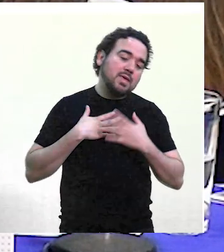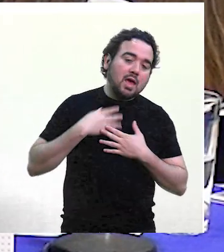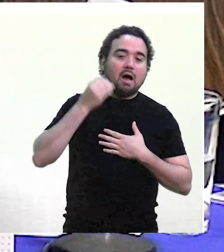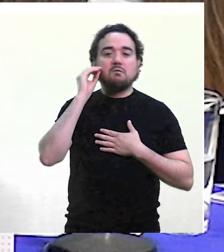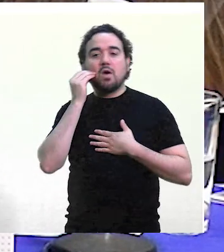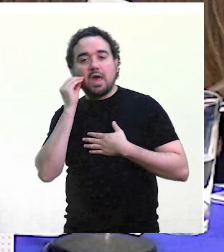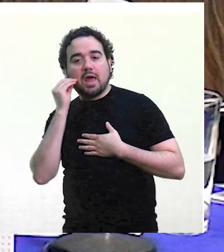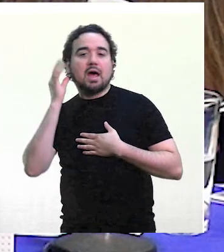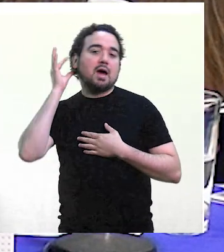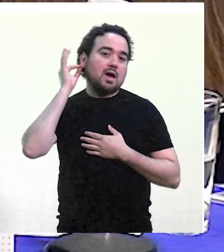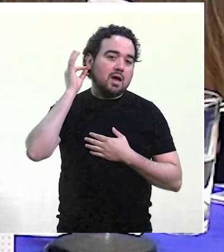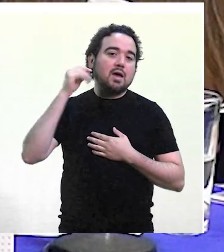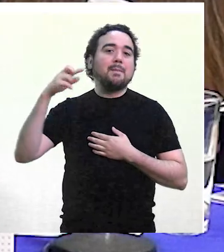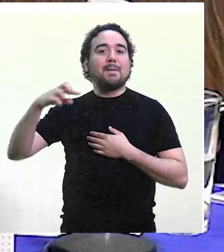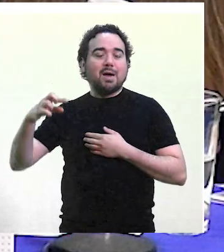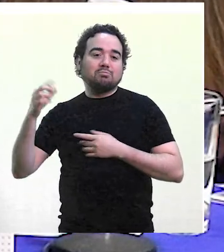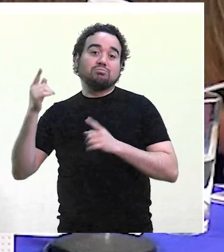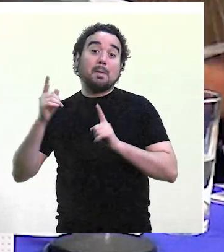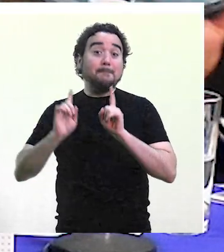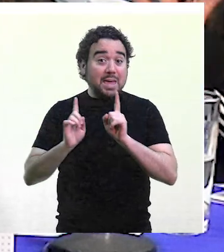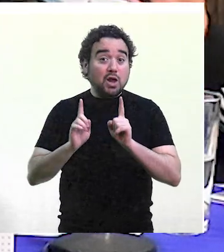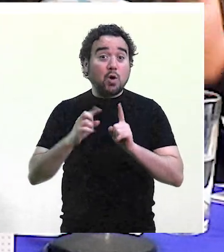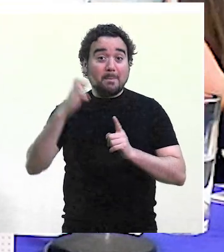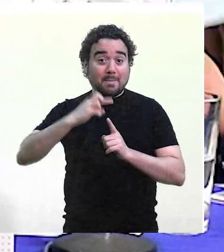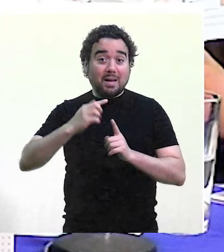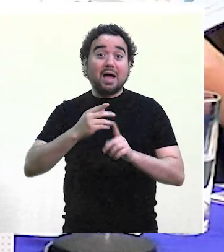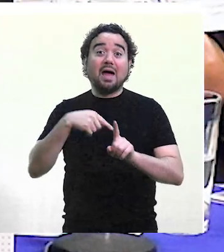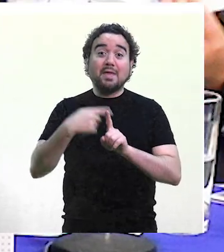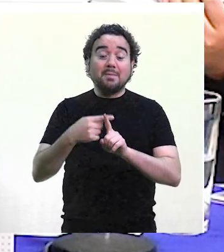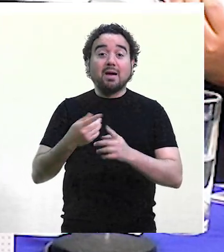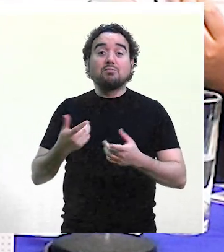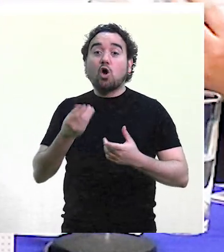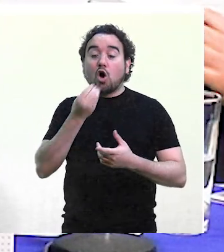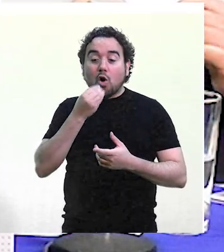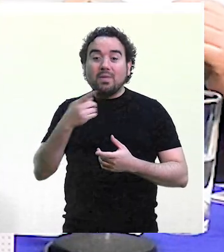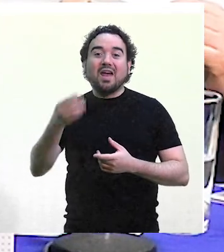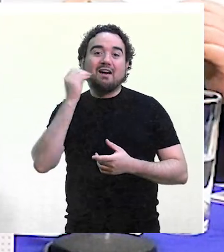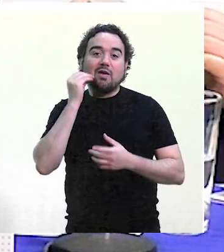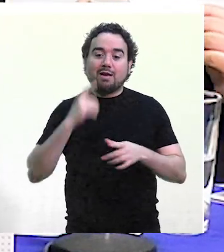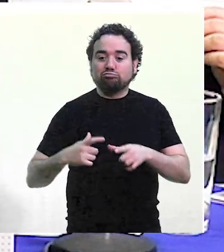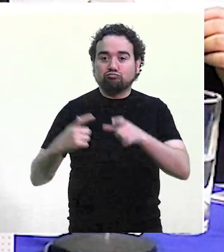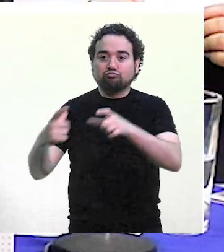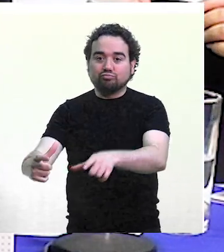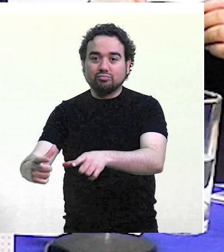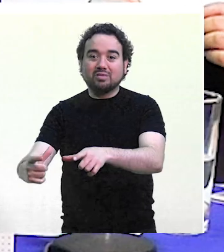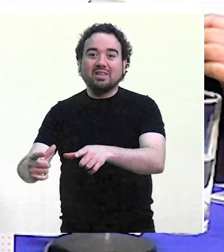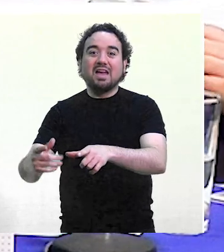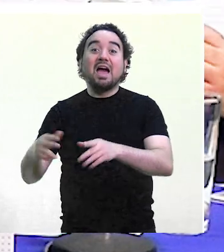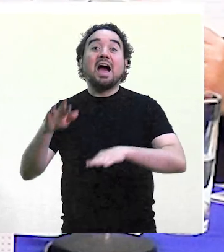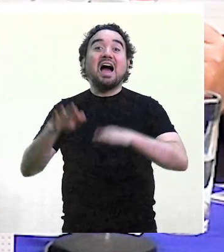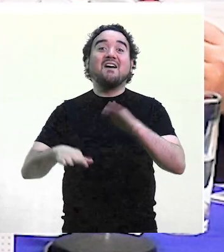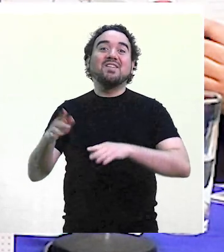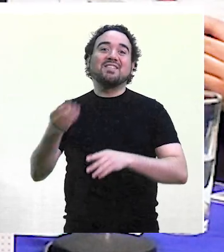padre le está, porque él habla de su abuela, ella habla de su abuela y de su padre, en esa, pero el padre además le está sirviendo la comida a la abuela,